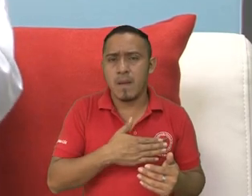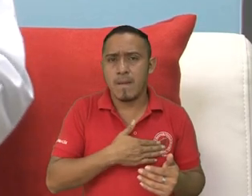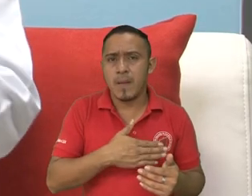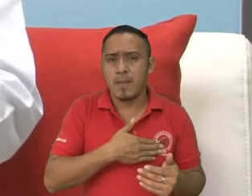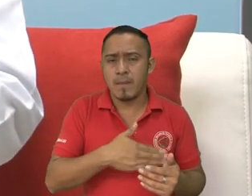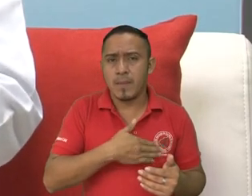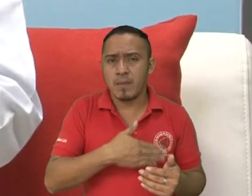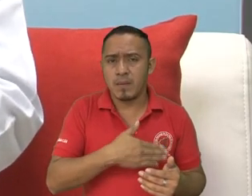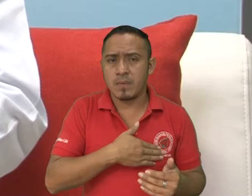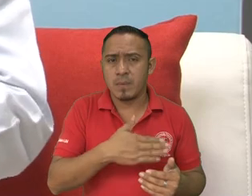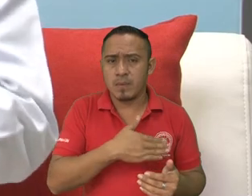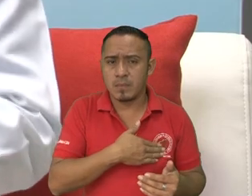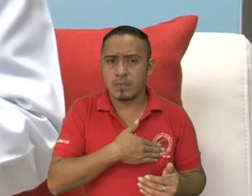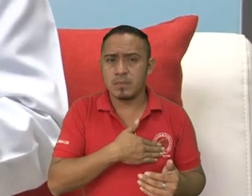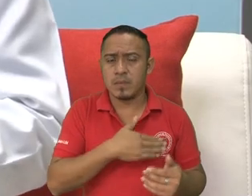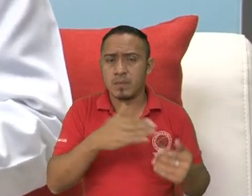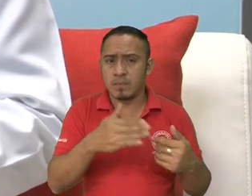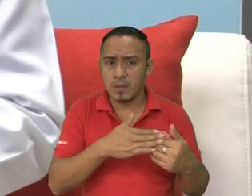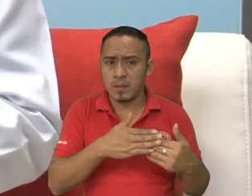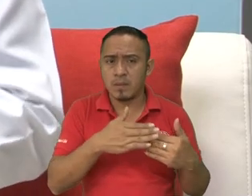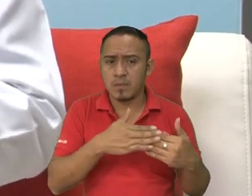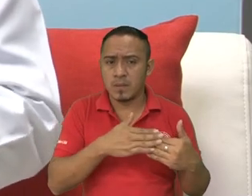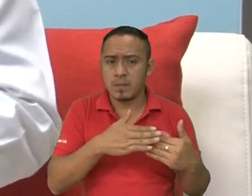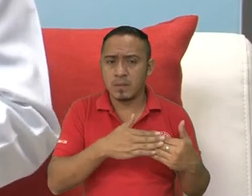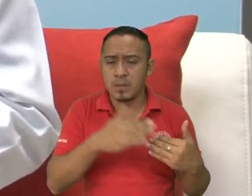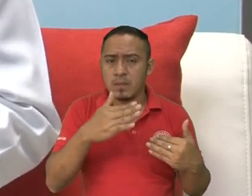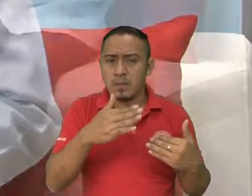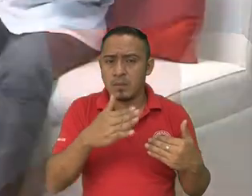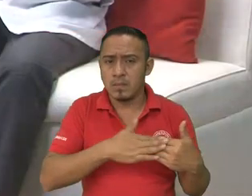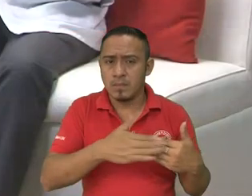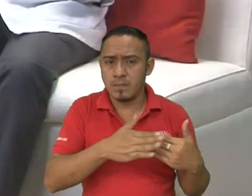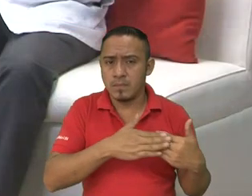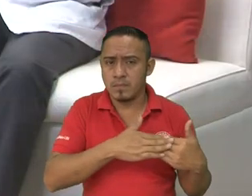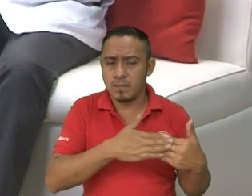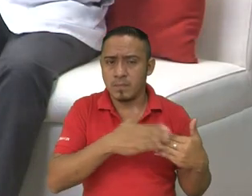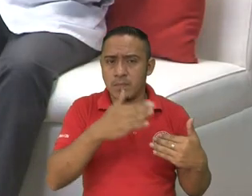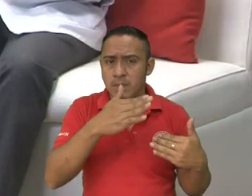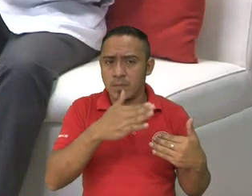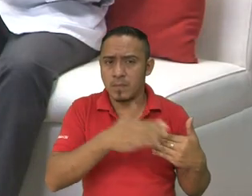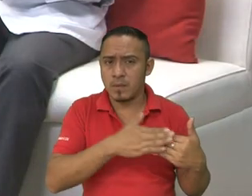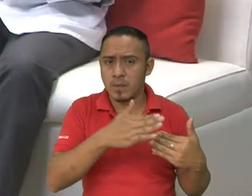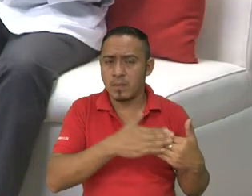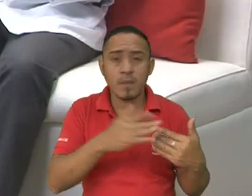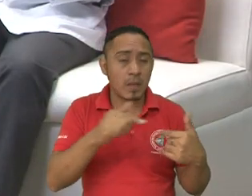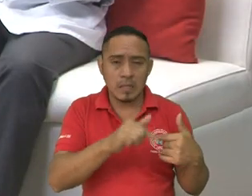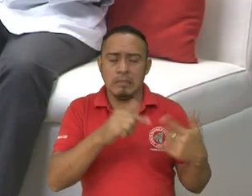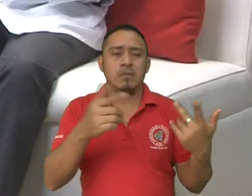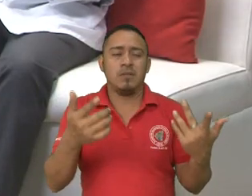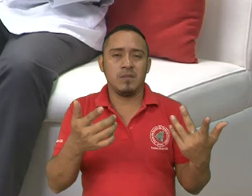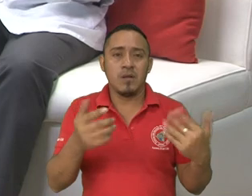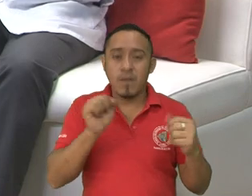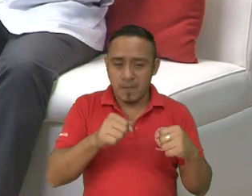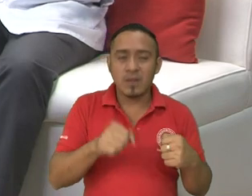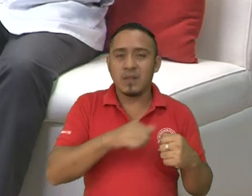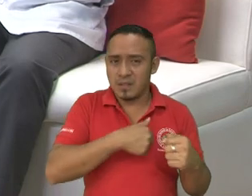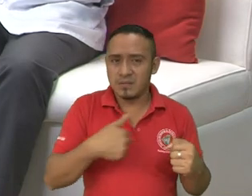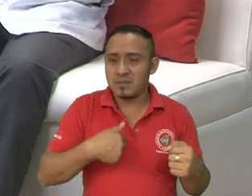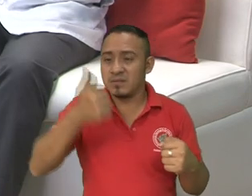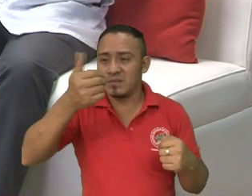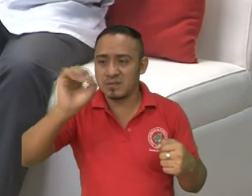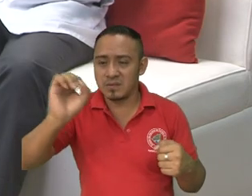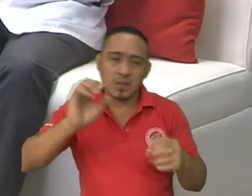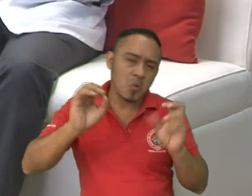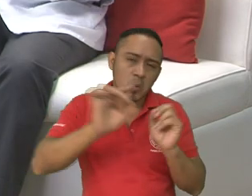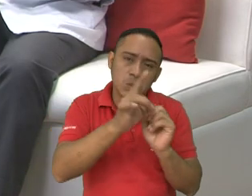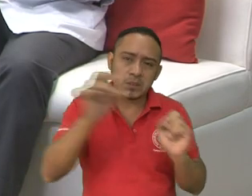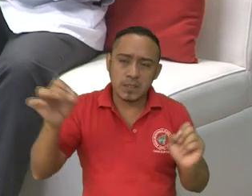después late rápido y después lento. Y entonces, él completa sus 60 latidos. Sí, él los puede completar del periodo 60 a 100, pero si su ritmo y